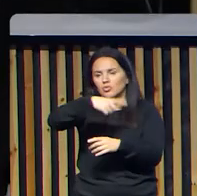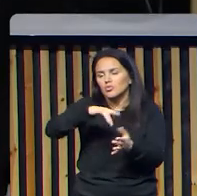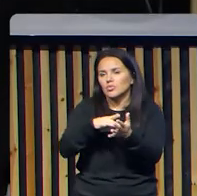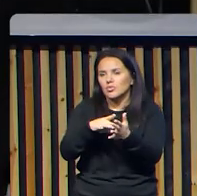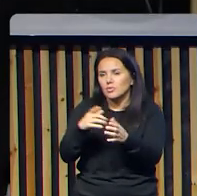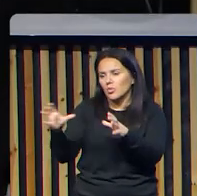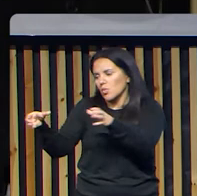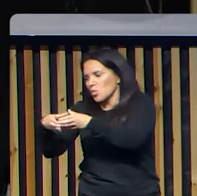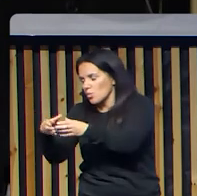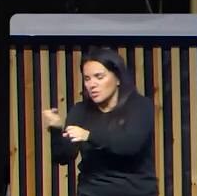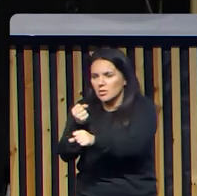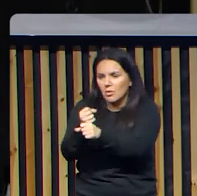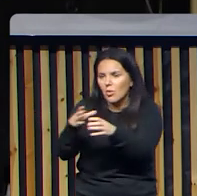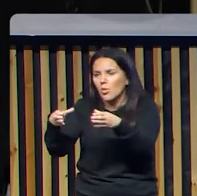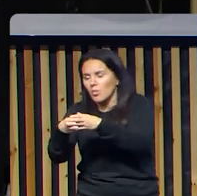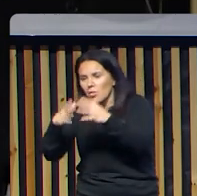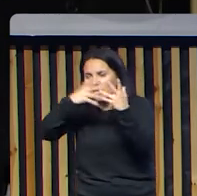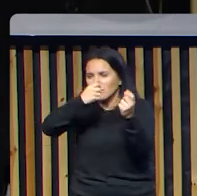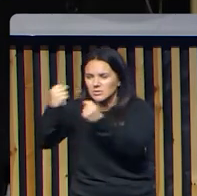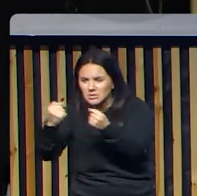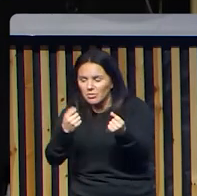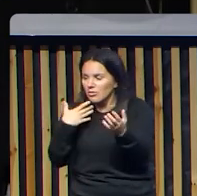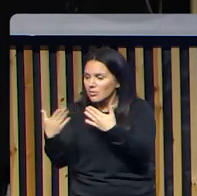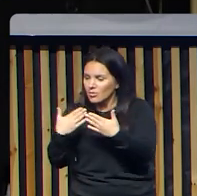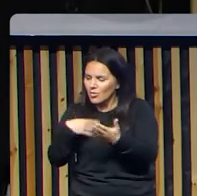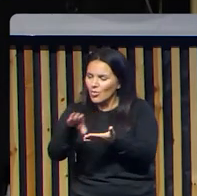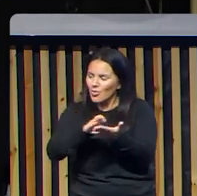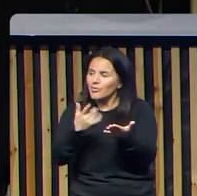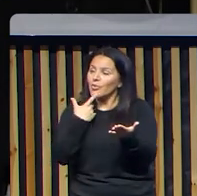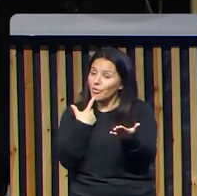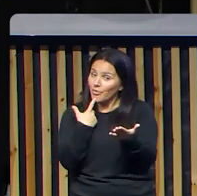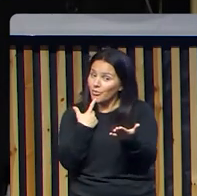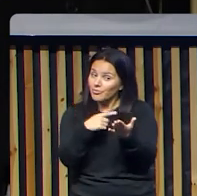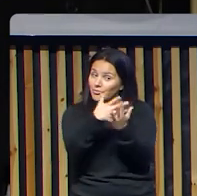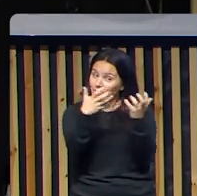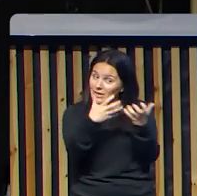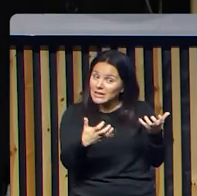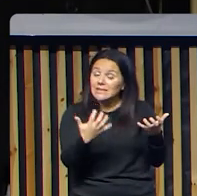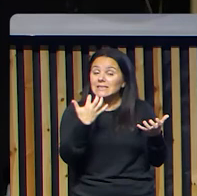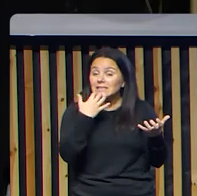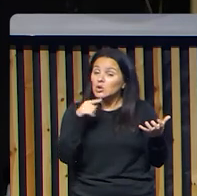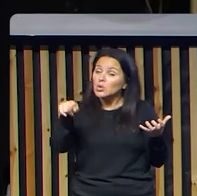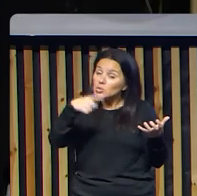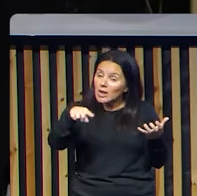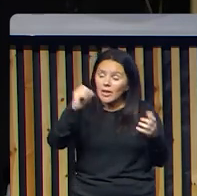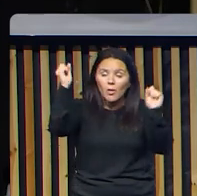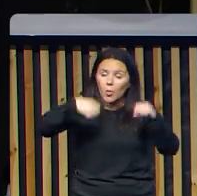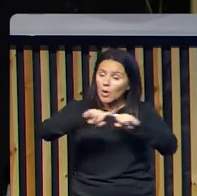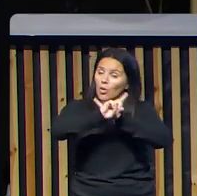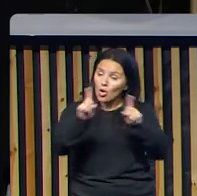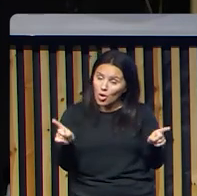trabajamos en equipos con equipos administrativos es cuando el documento dice si usted no está de acuerdo